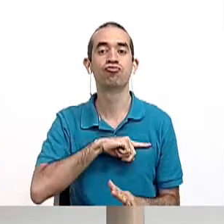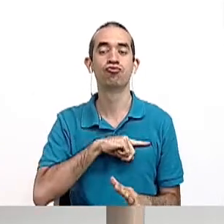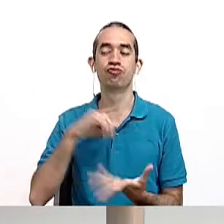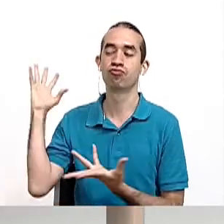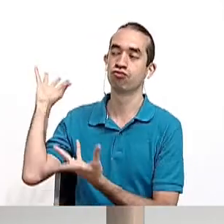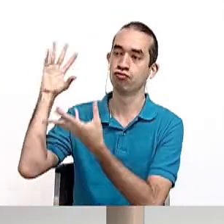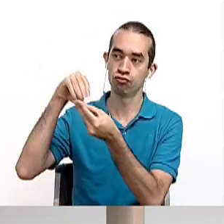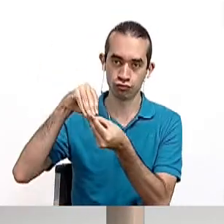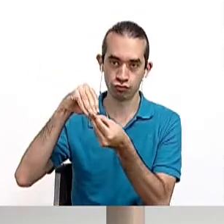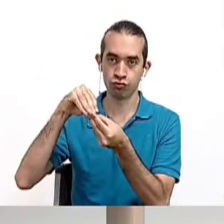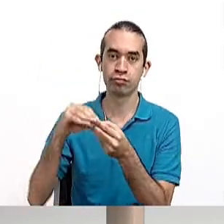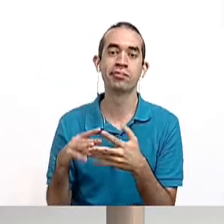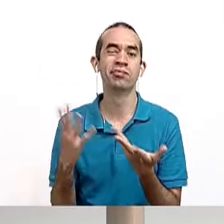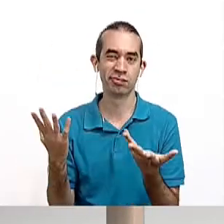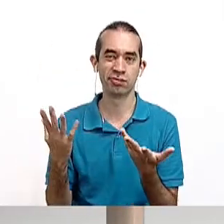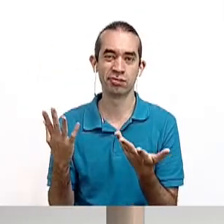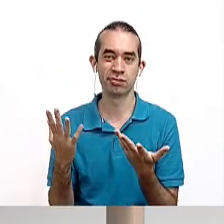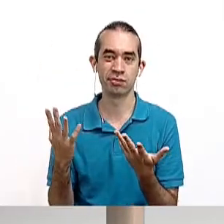recapitular, vamos a